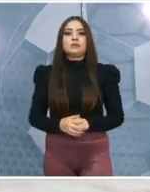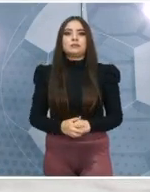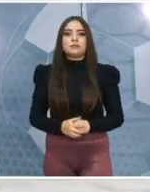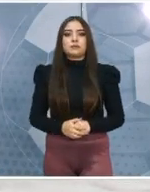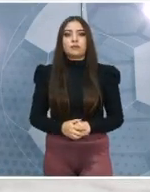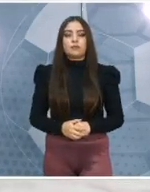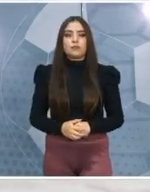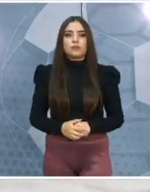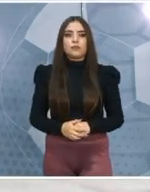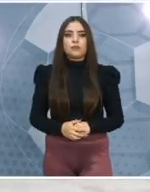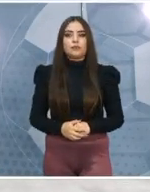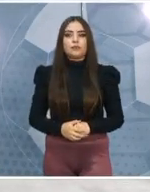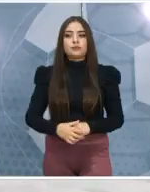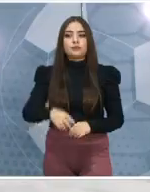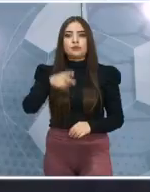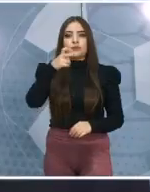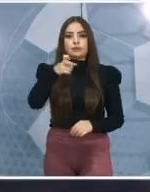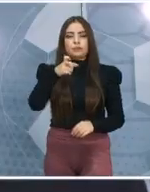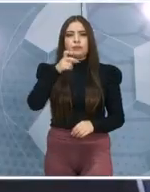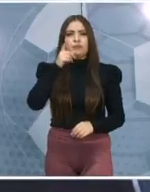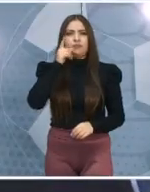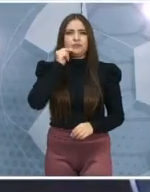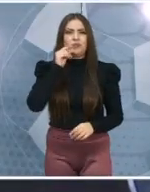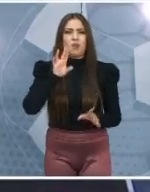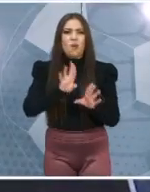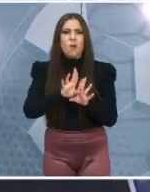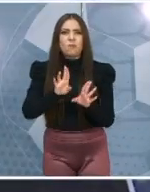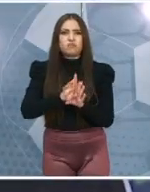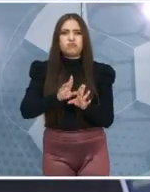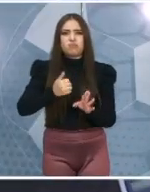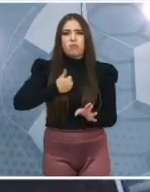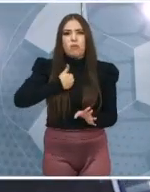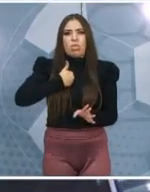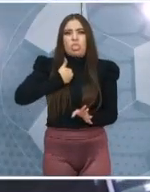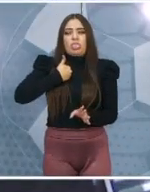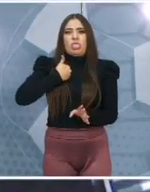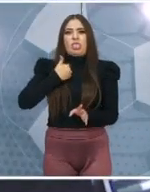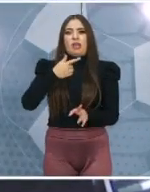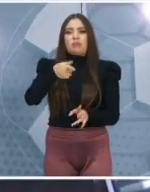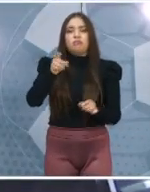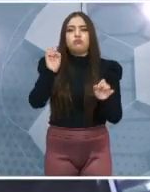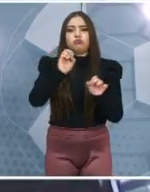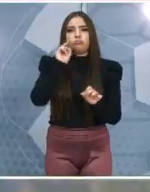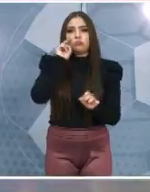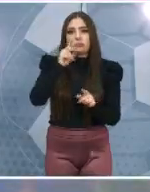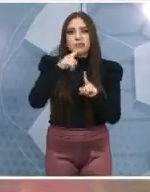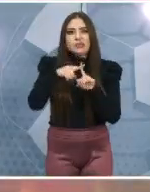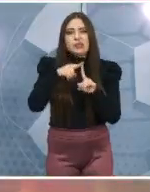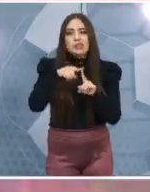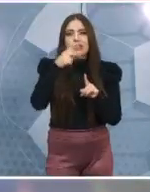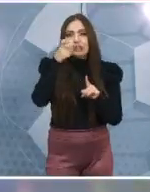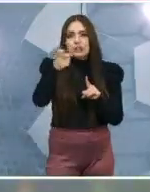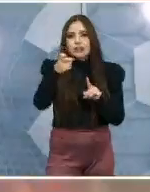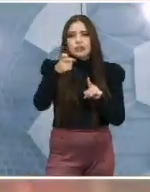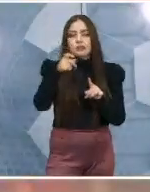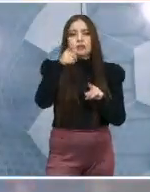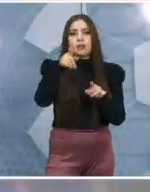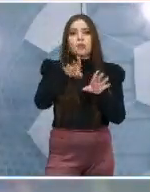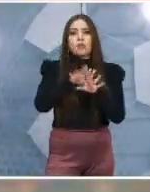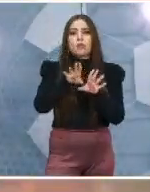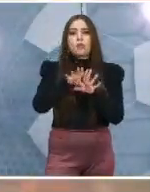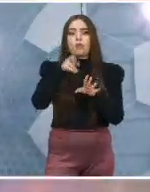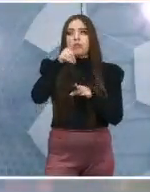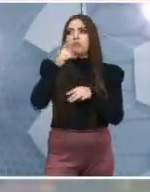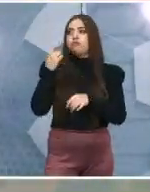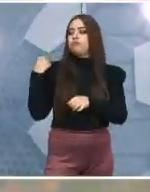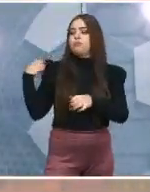Los abusos de autoridad no conocen ideología, estatus social e incluso posición económica, una situación que durante los últimos años se